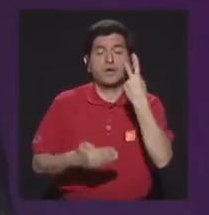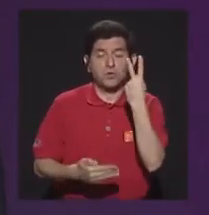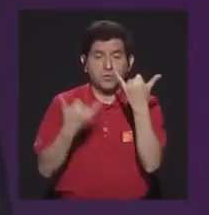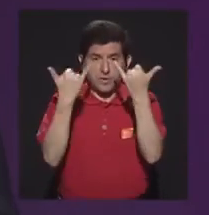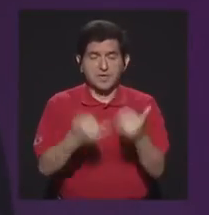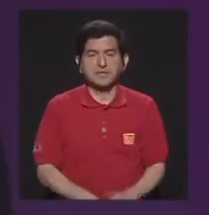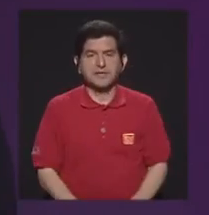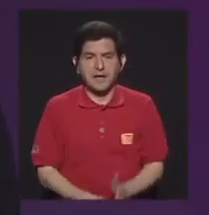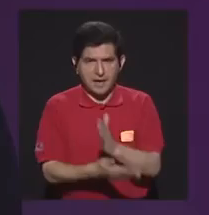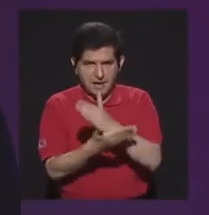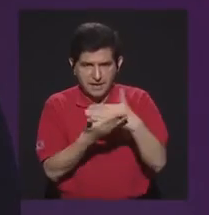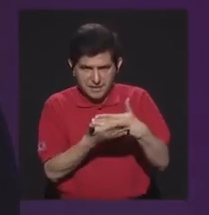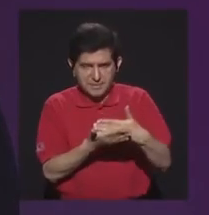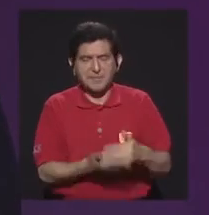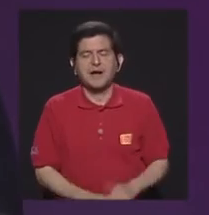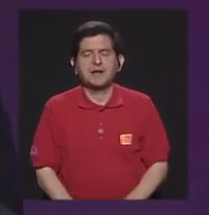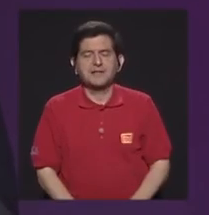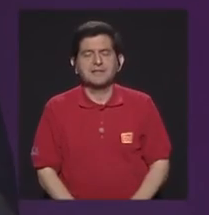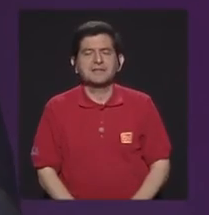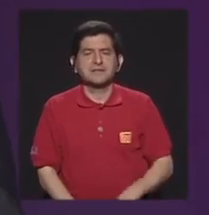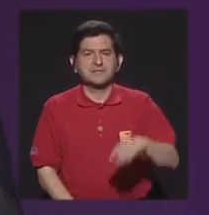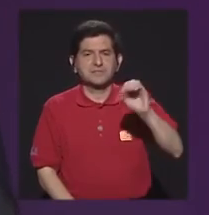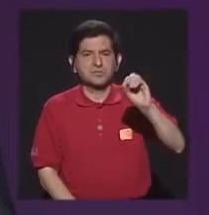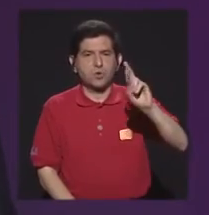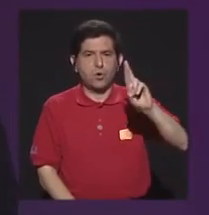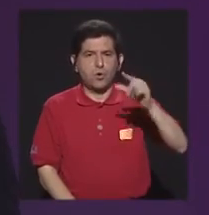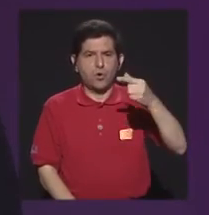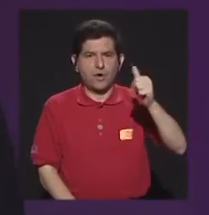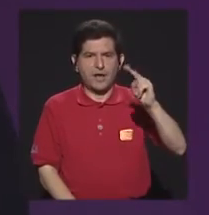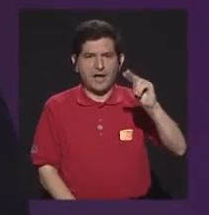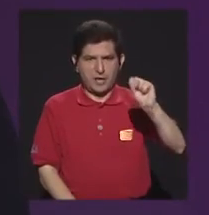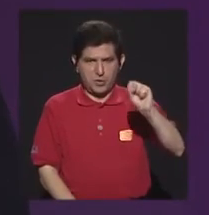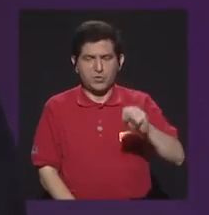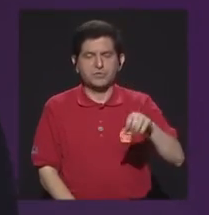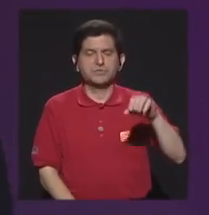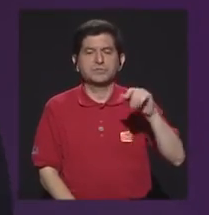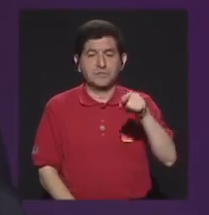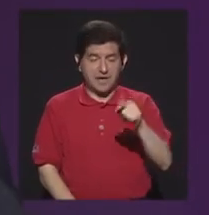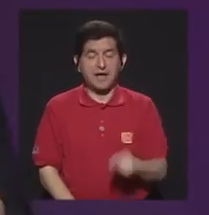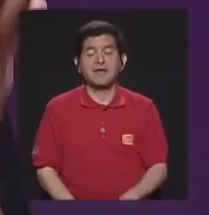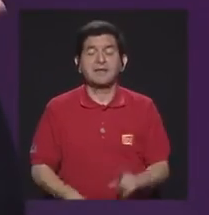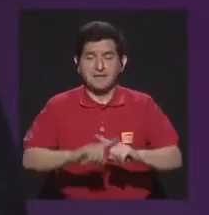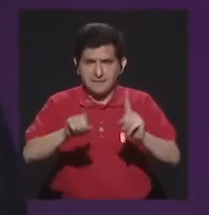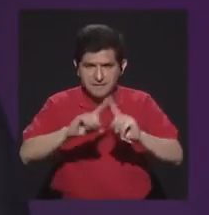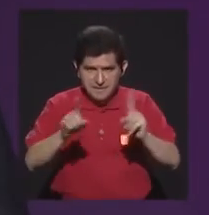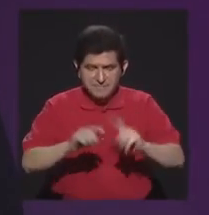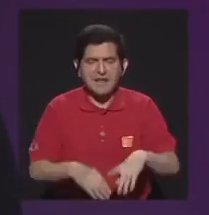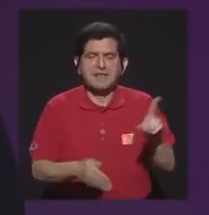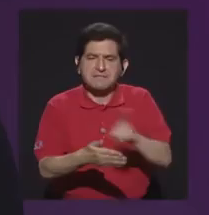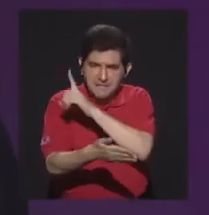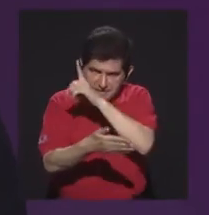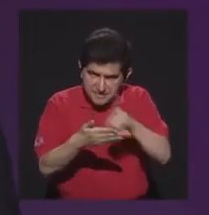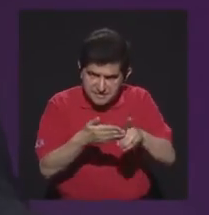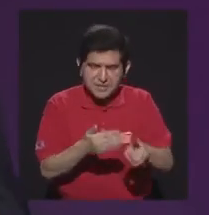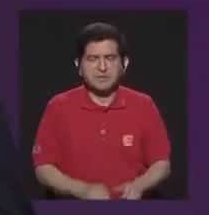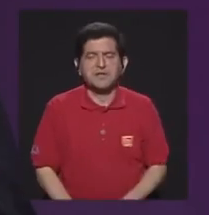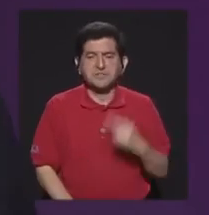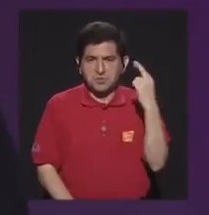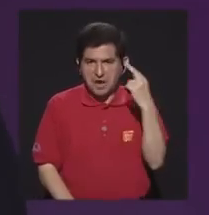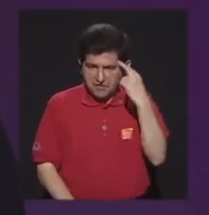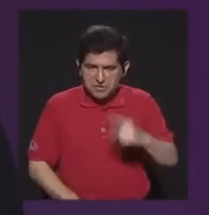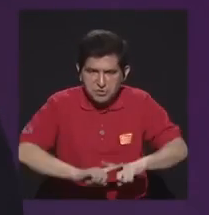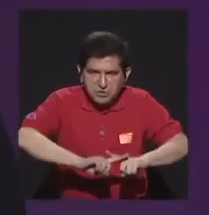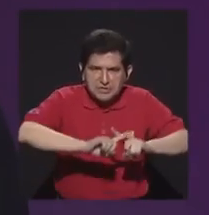los órganos sexuales reproductivos, la discriminación por diferencias, por ejemplo,